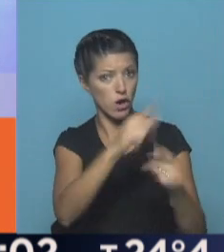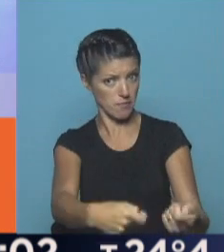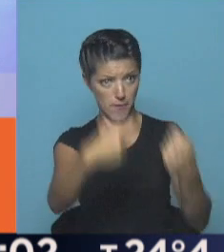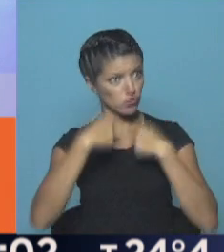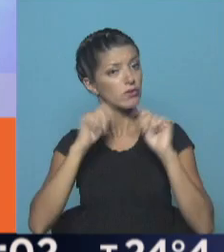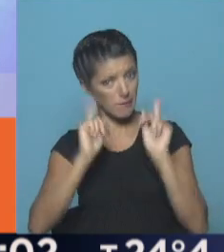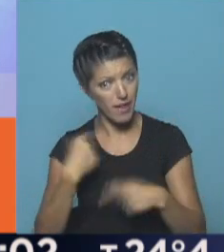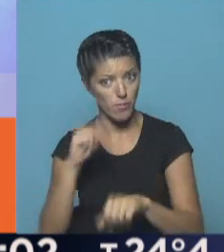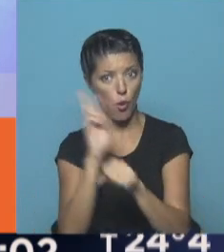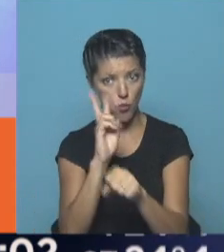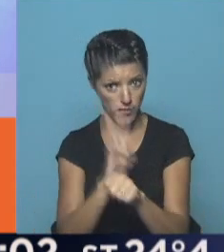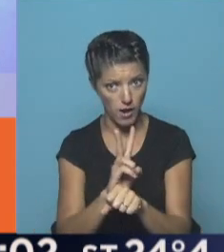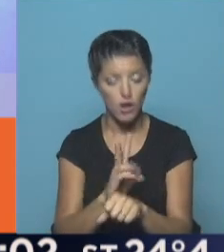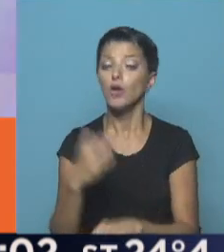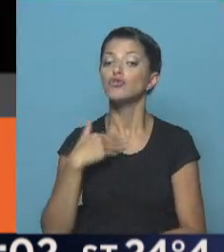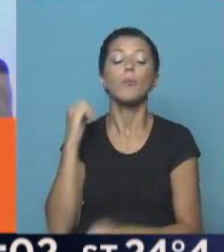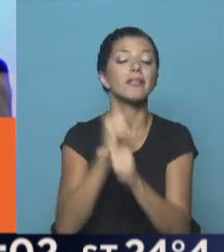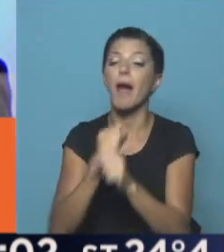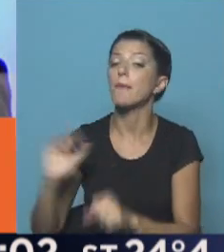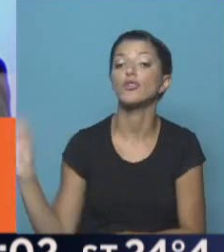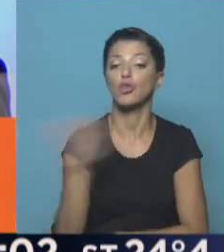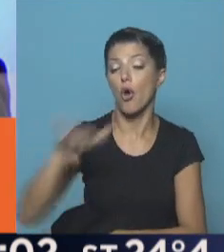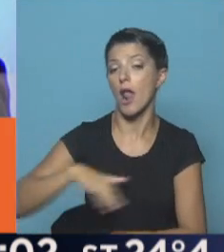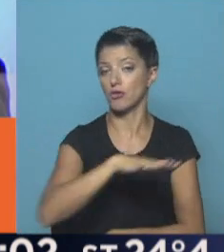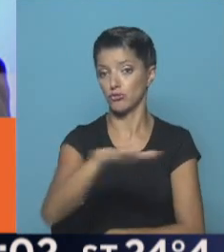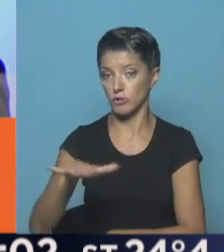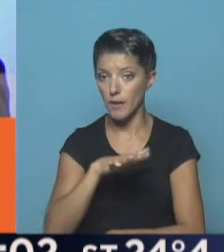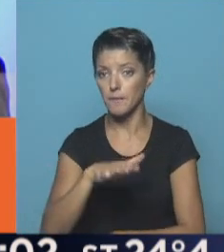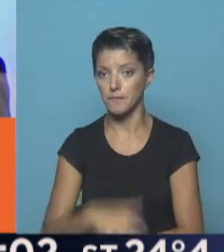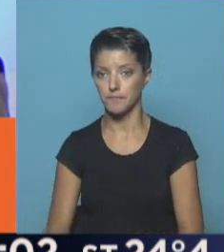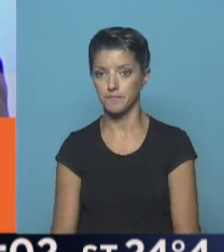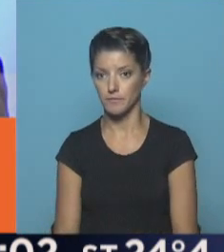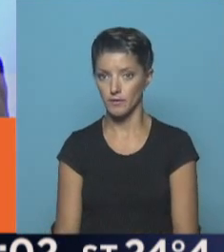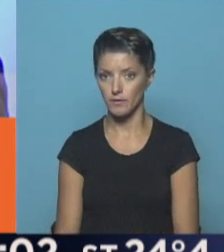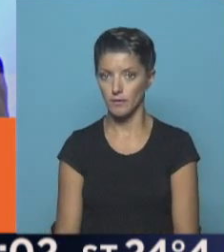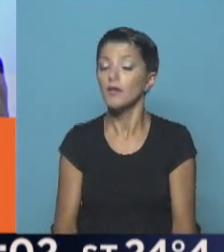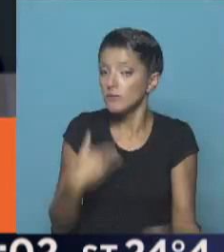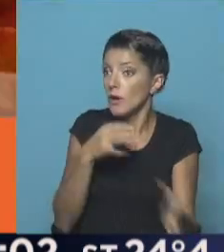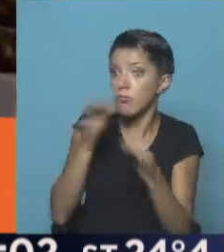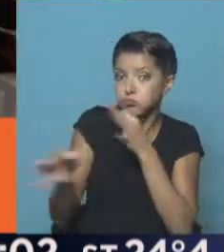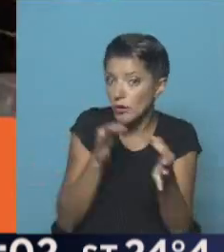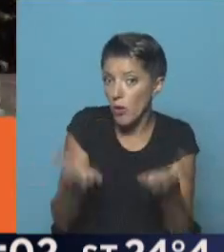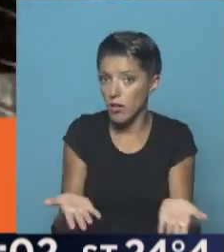mí. Yo trabajaré por todos los ecuatorianos, que dialogue el gobierno y la oposición, que lleguen a acuerdos mínimos.